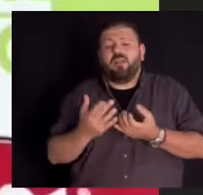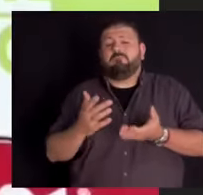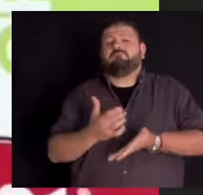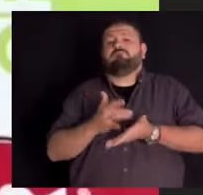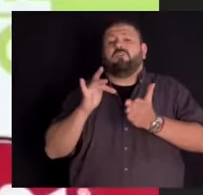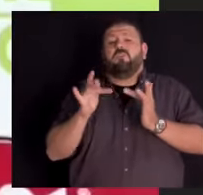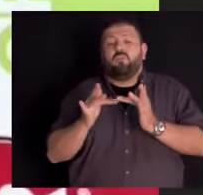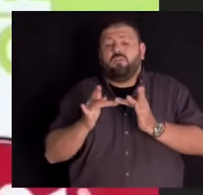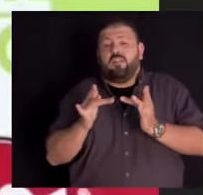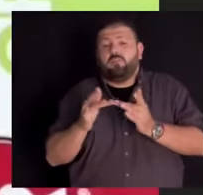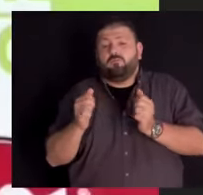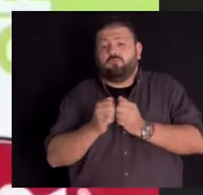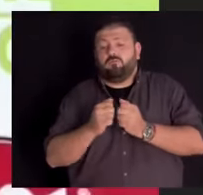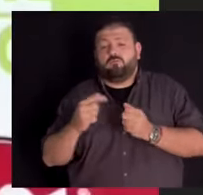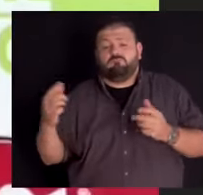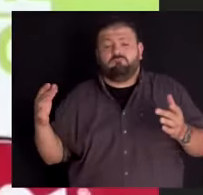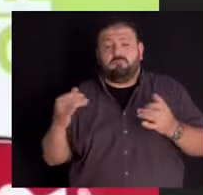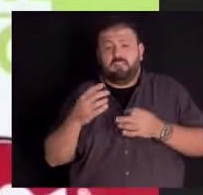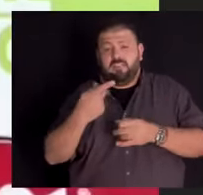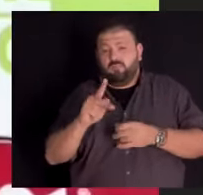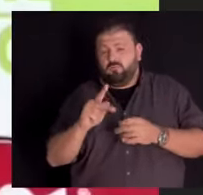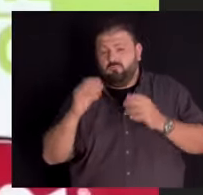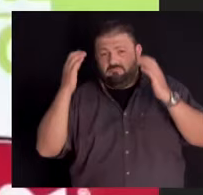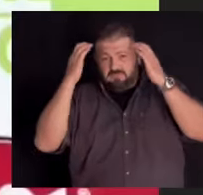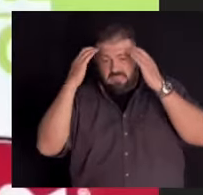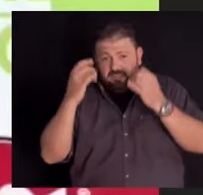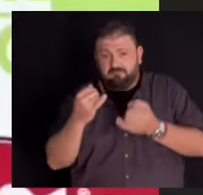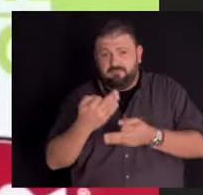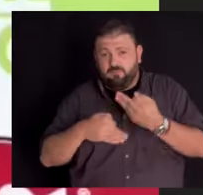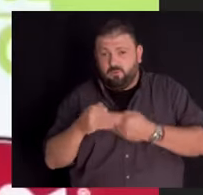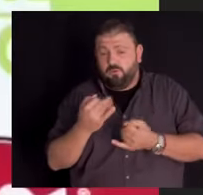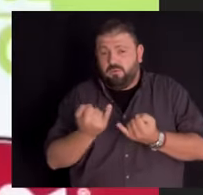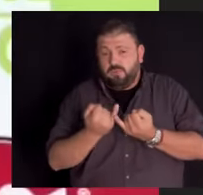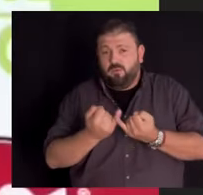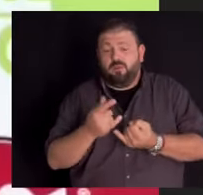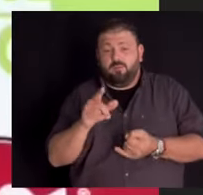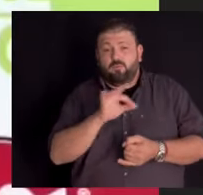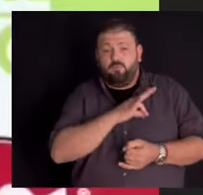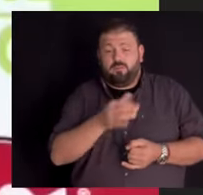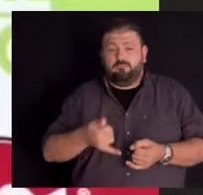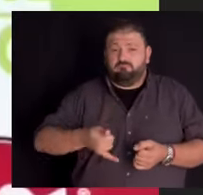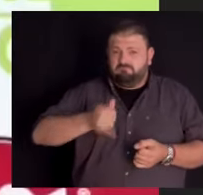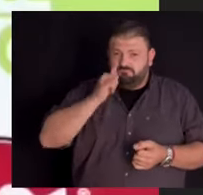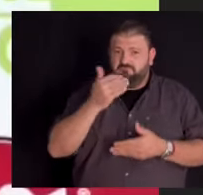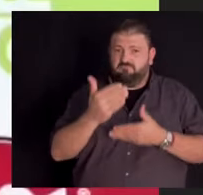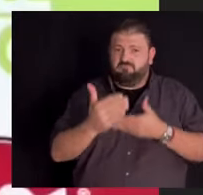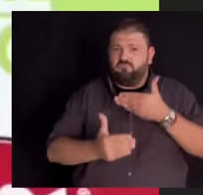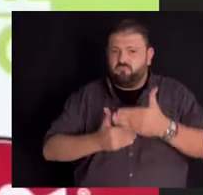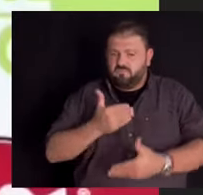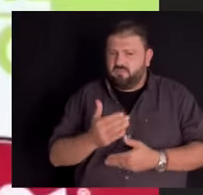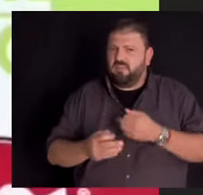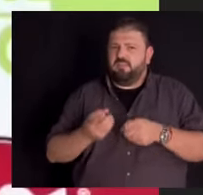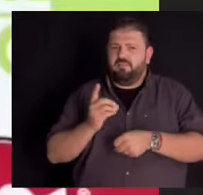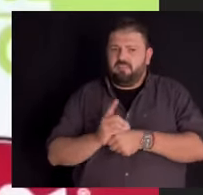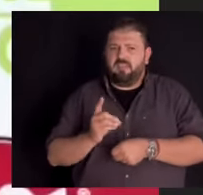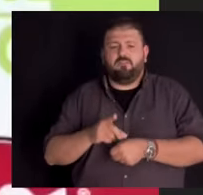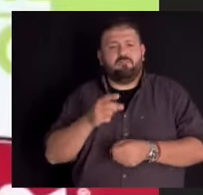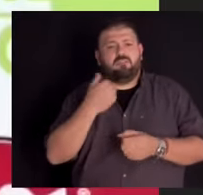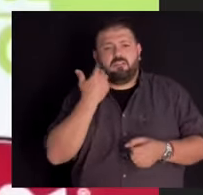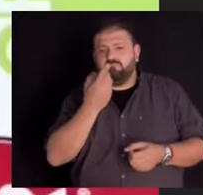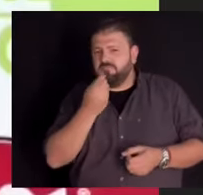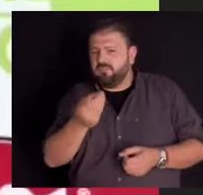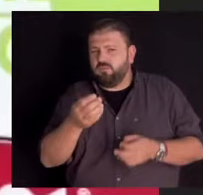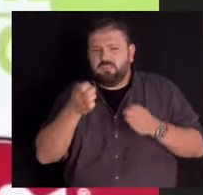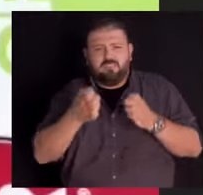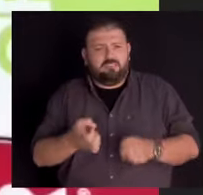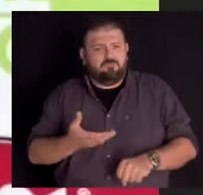neuronas. ¿Y qué ocurre? Que si tú estás generando, produciendo neurotransmisores todo el tiempo, estás bien alimentado y tienes nivel